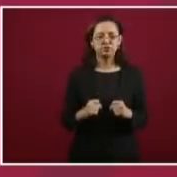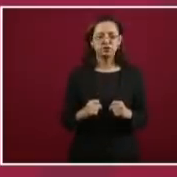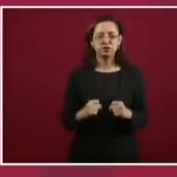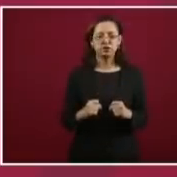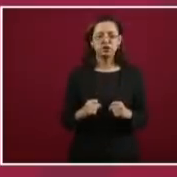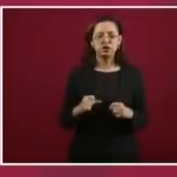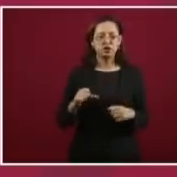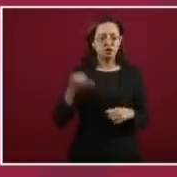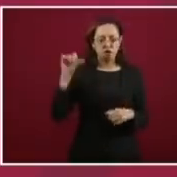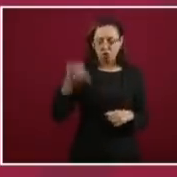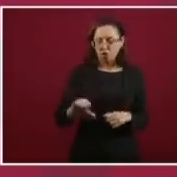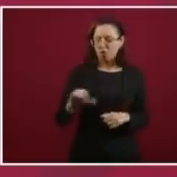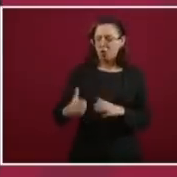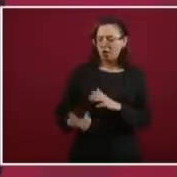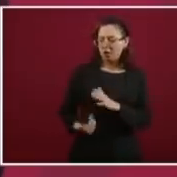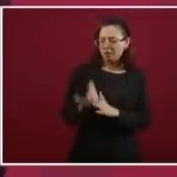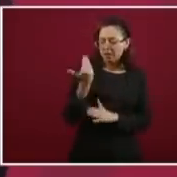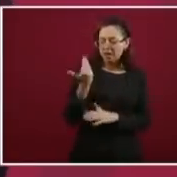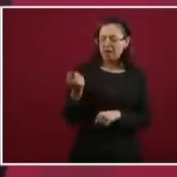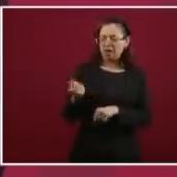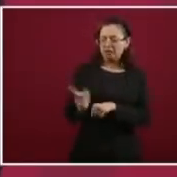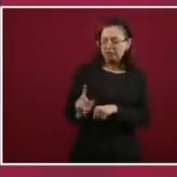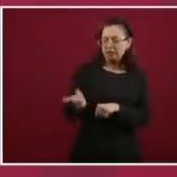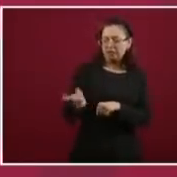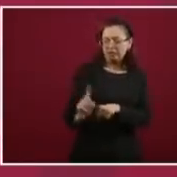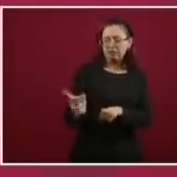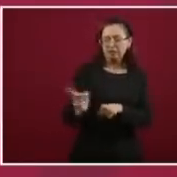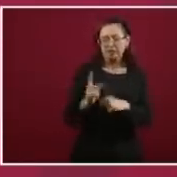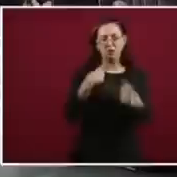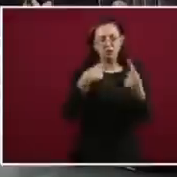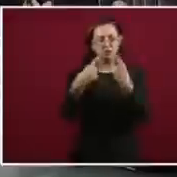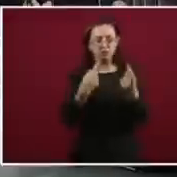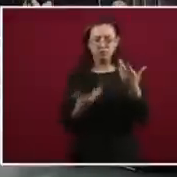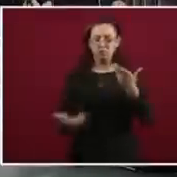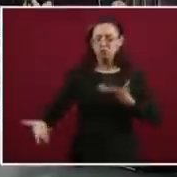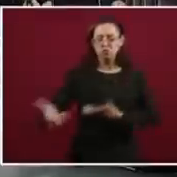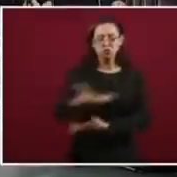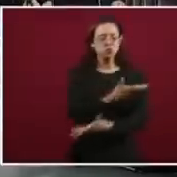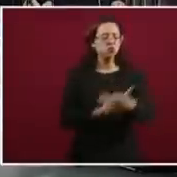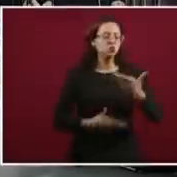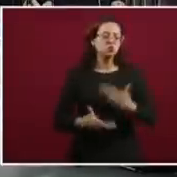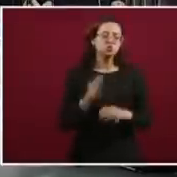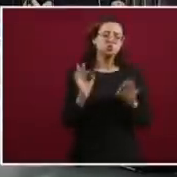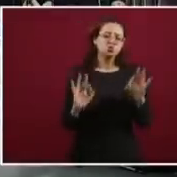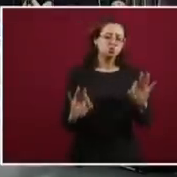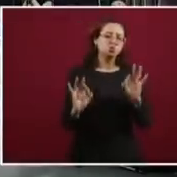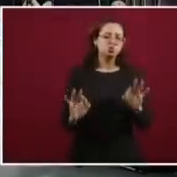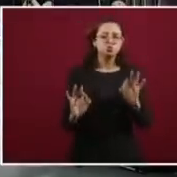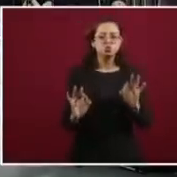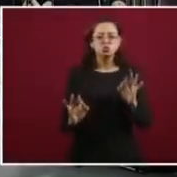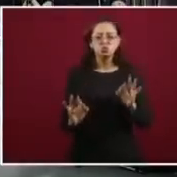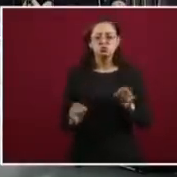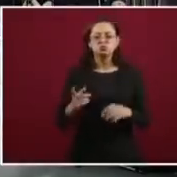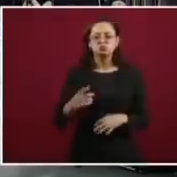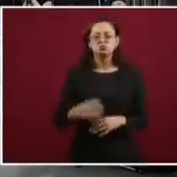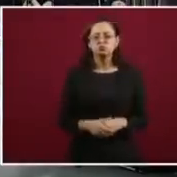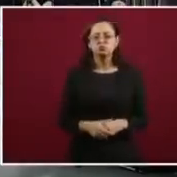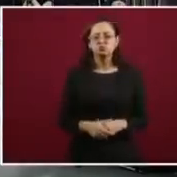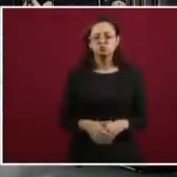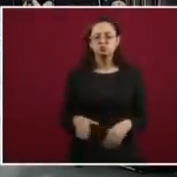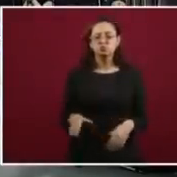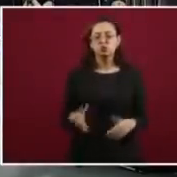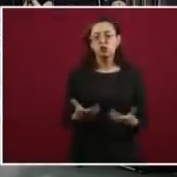en esta conferencia de prensa este diálogo circular es muy bueno no